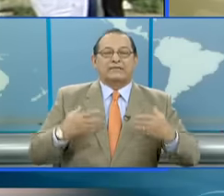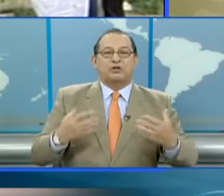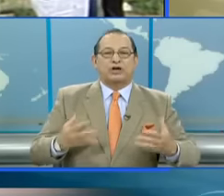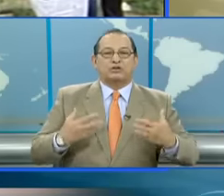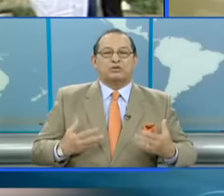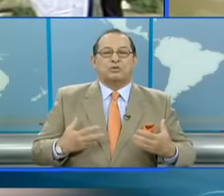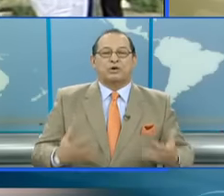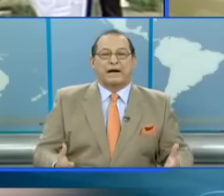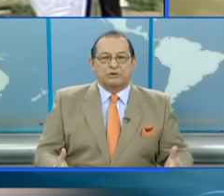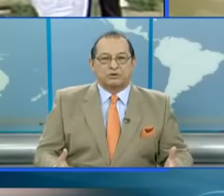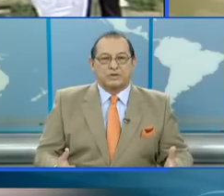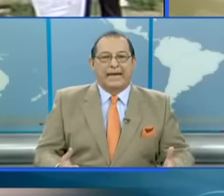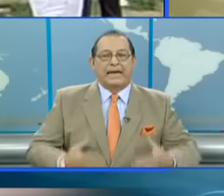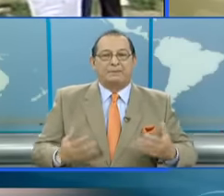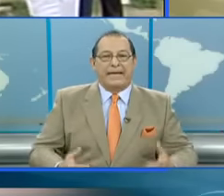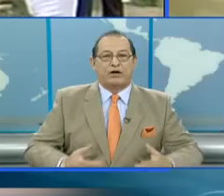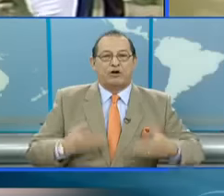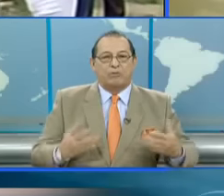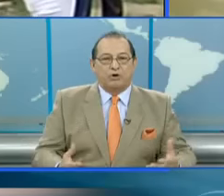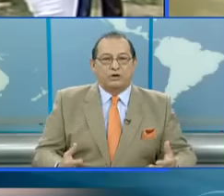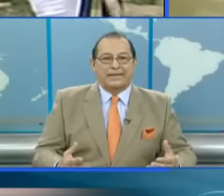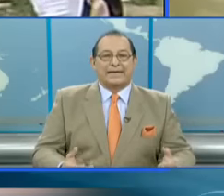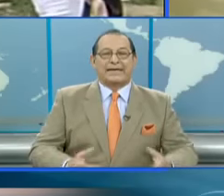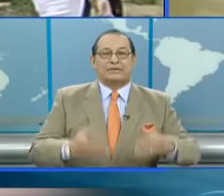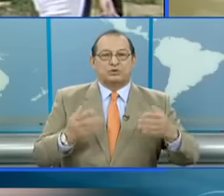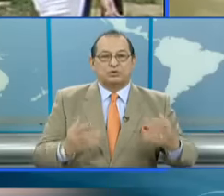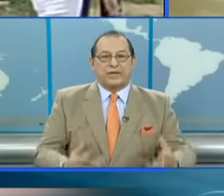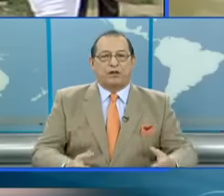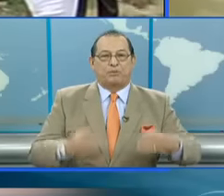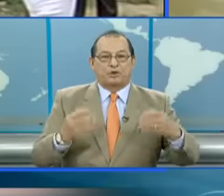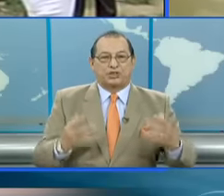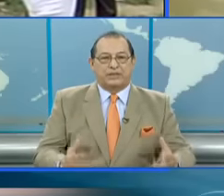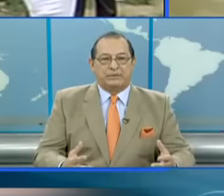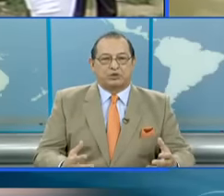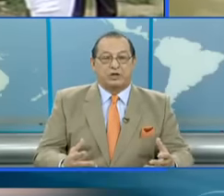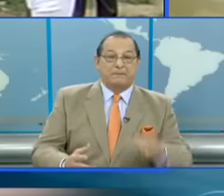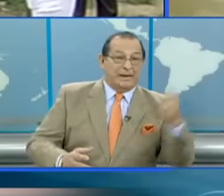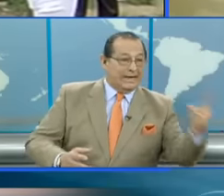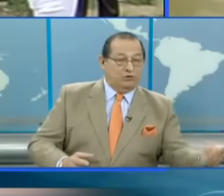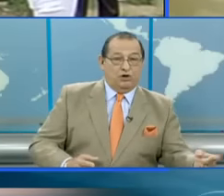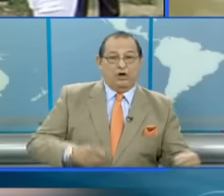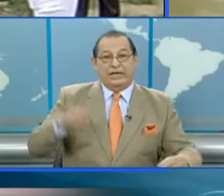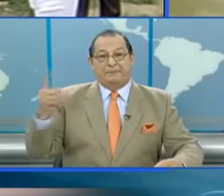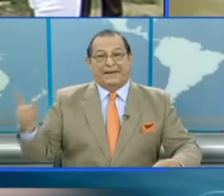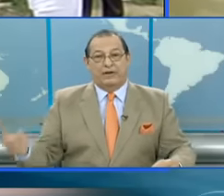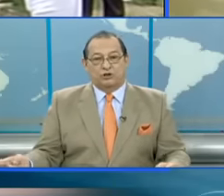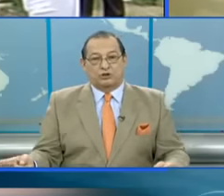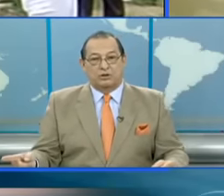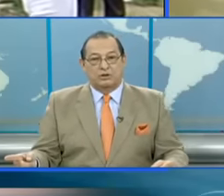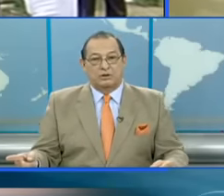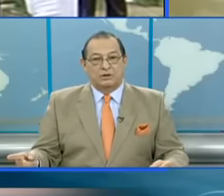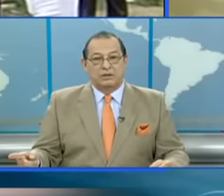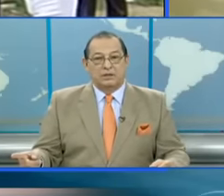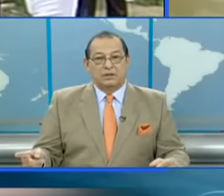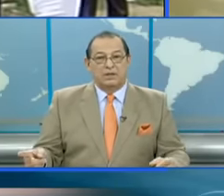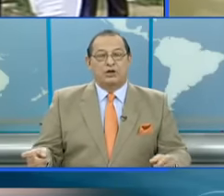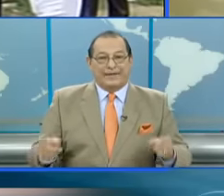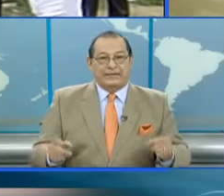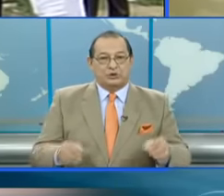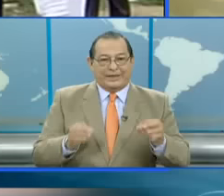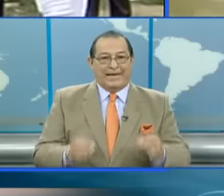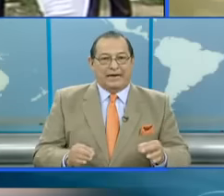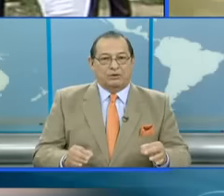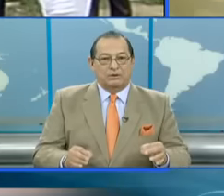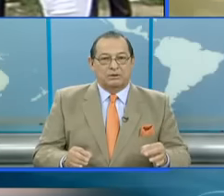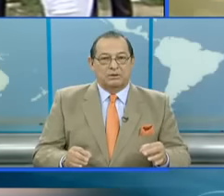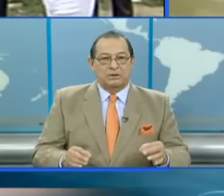Y eso es lo que nosotros buscamos. El bien común. Resultados positivos para el uno y para el otro. Y lo que he